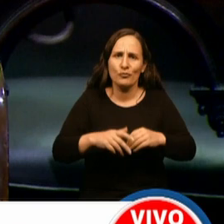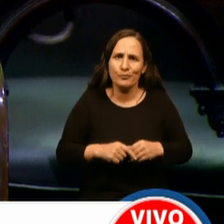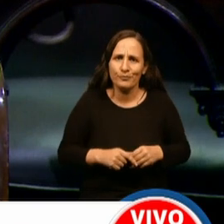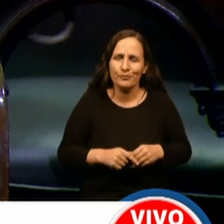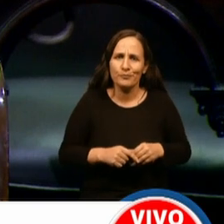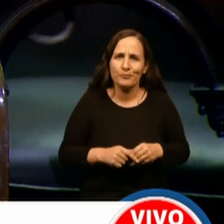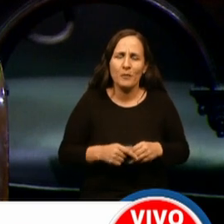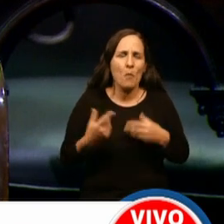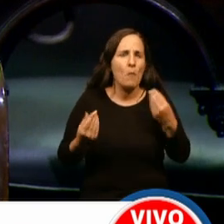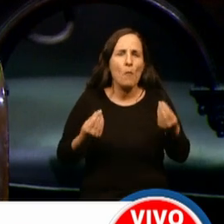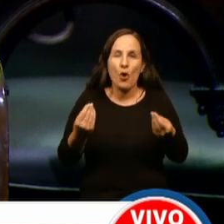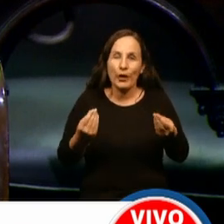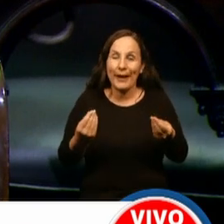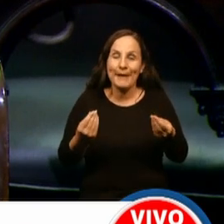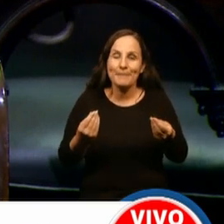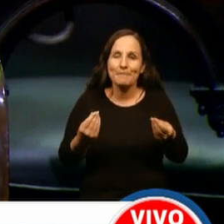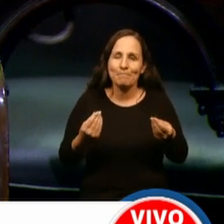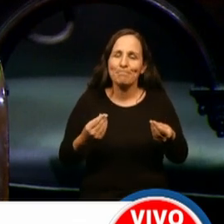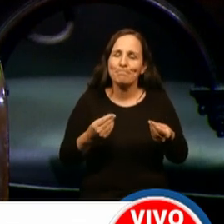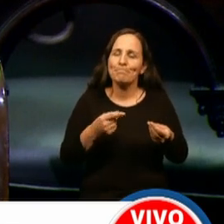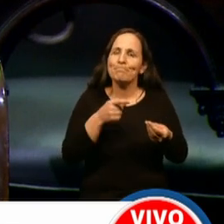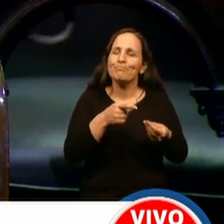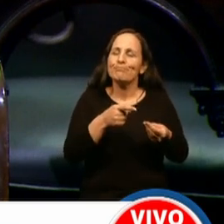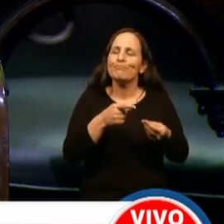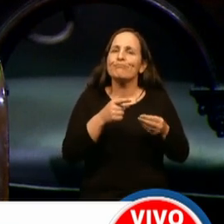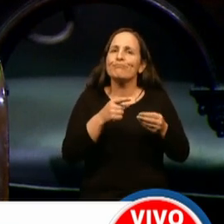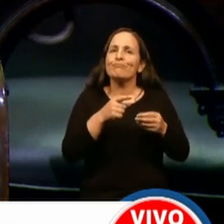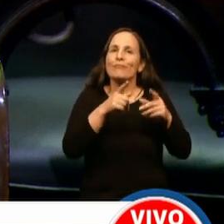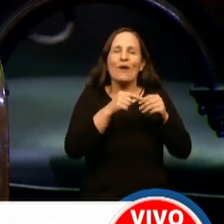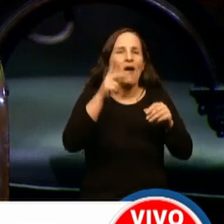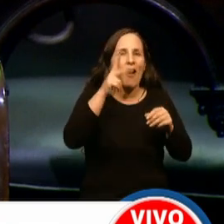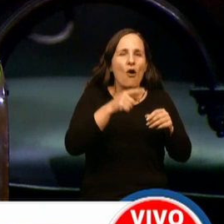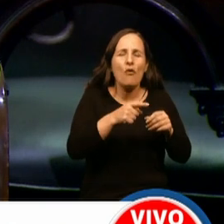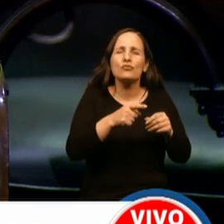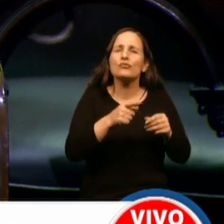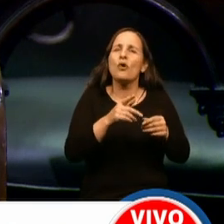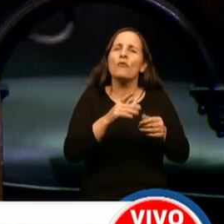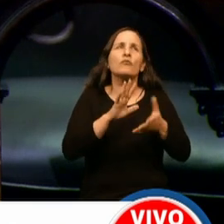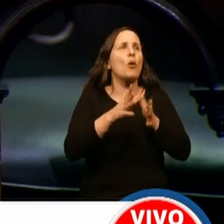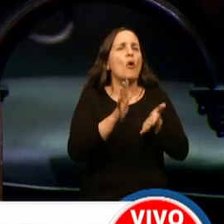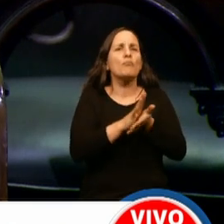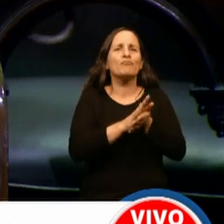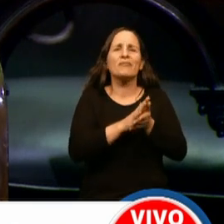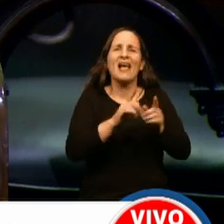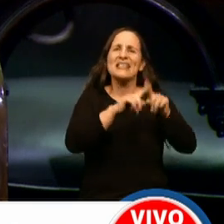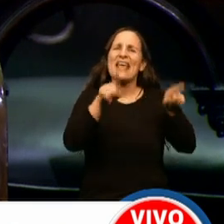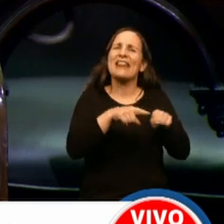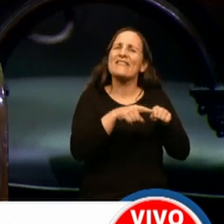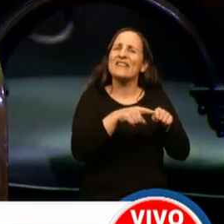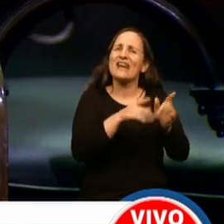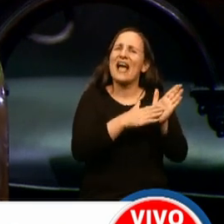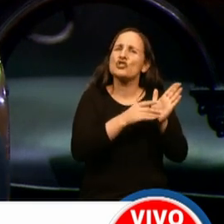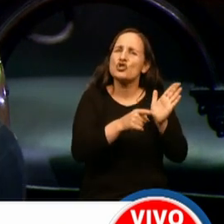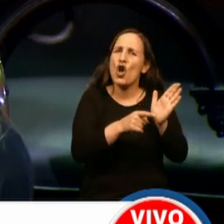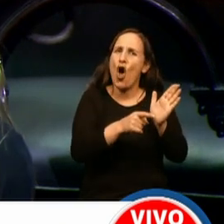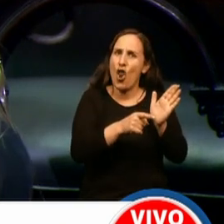porque en lugar de establecer un sistema de certificación que por la